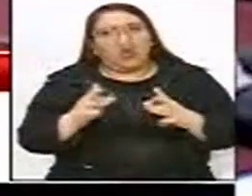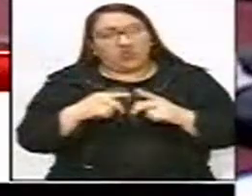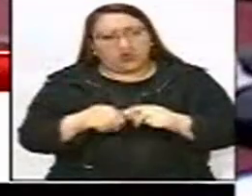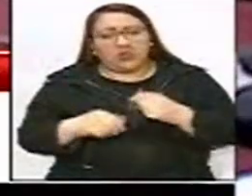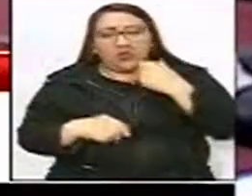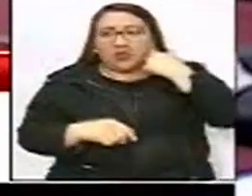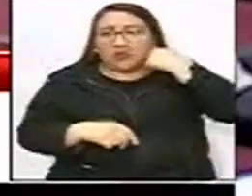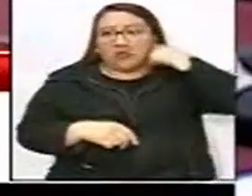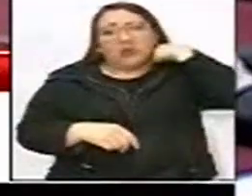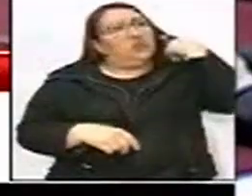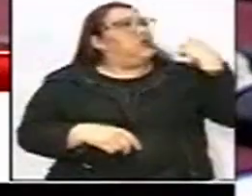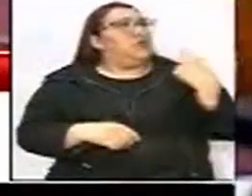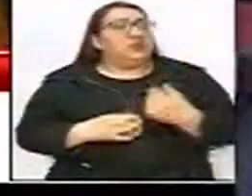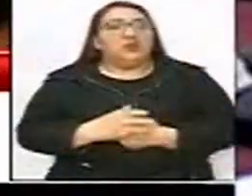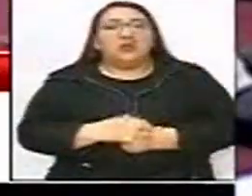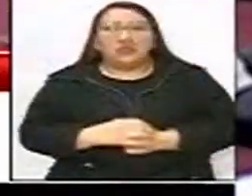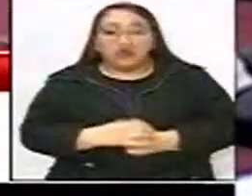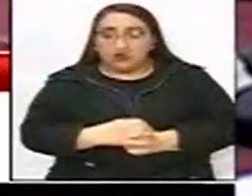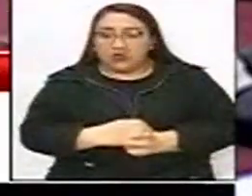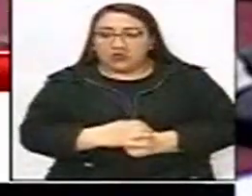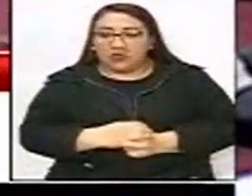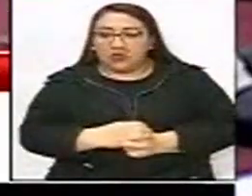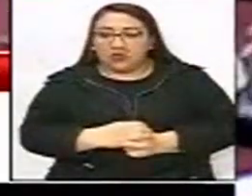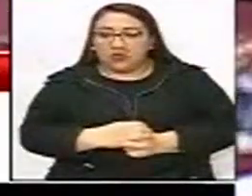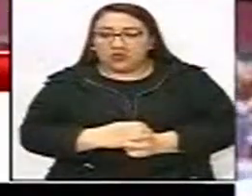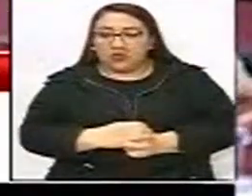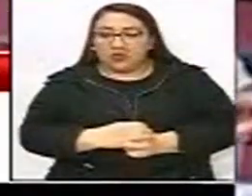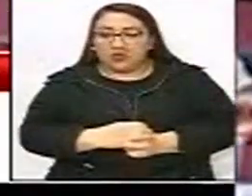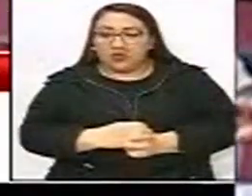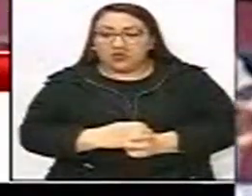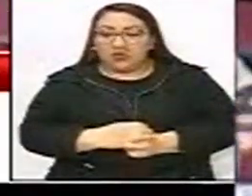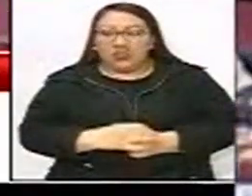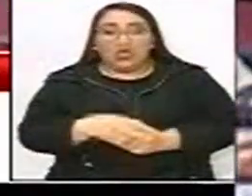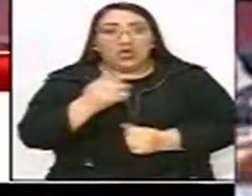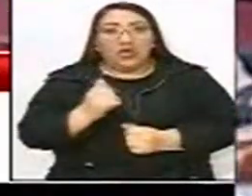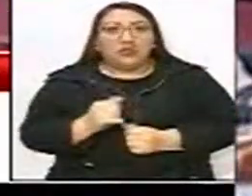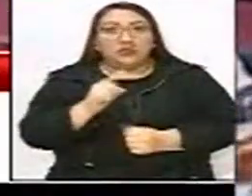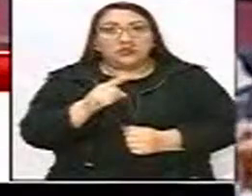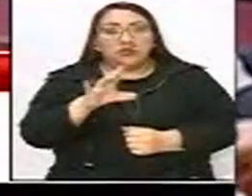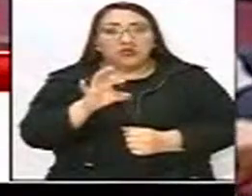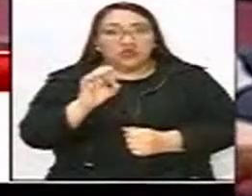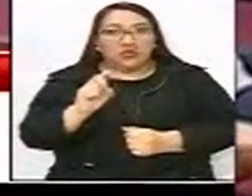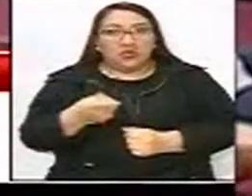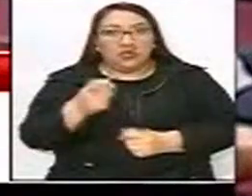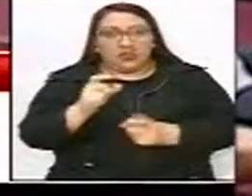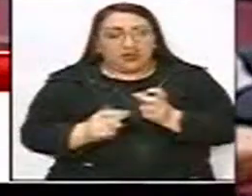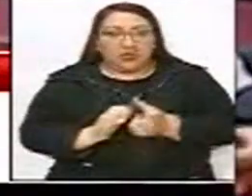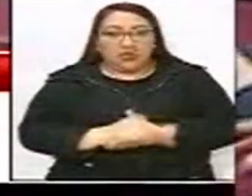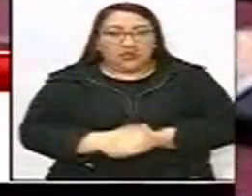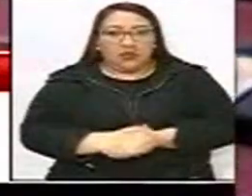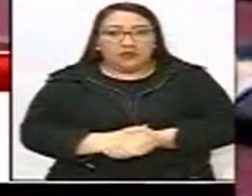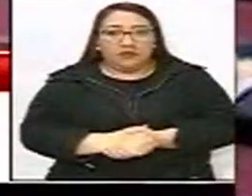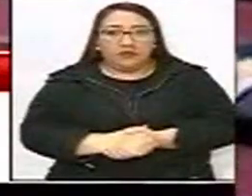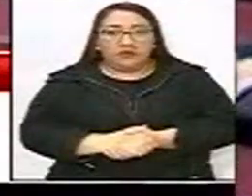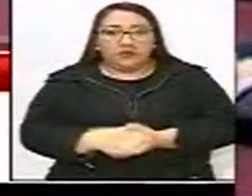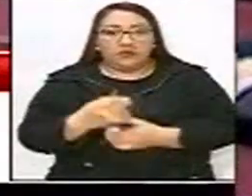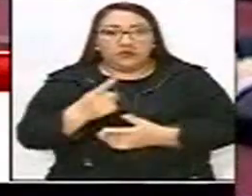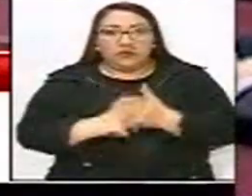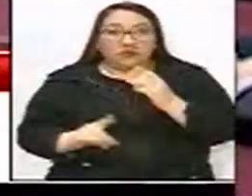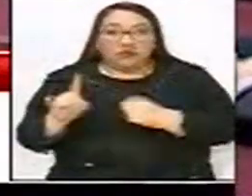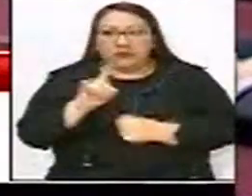continuar con la participación. Diariamente hay 150.000 personas que